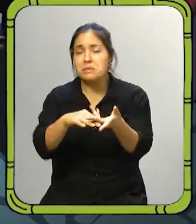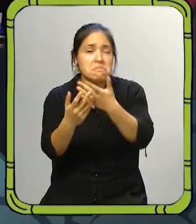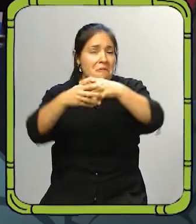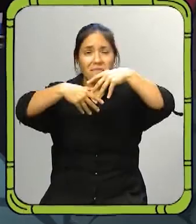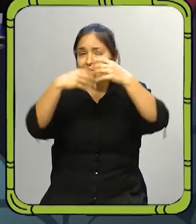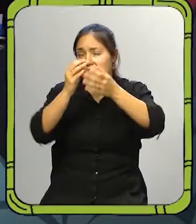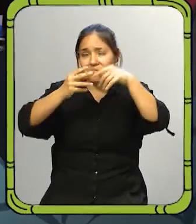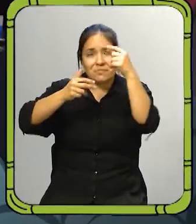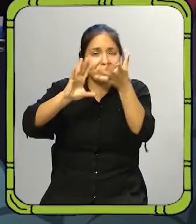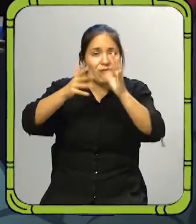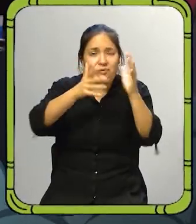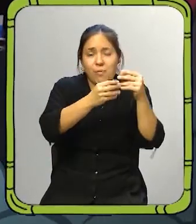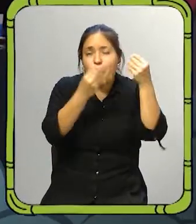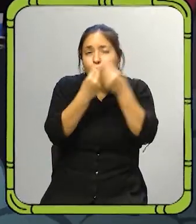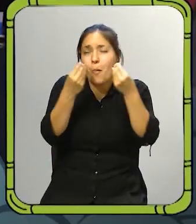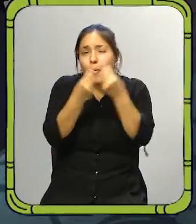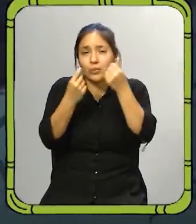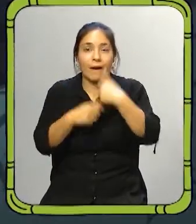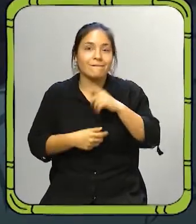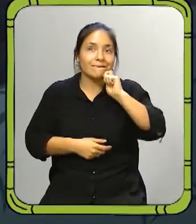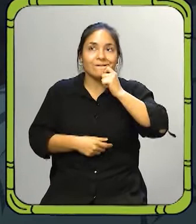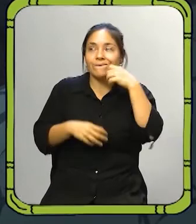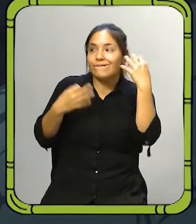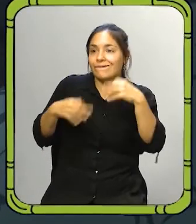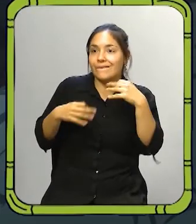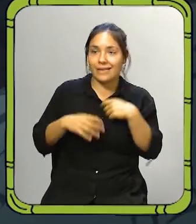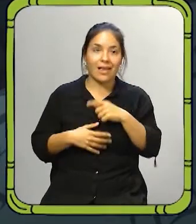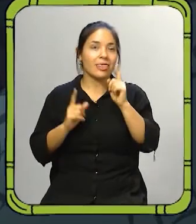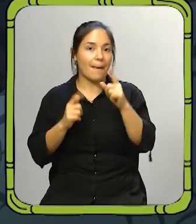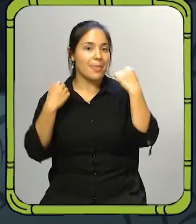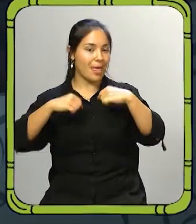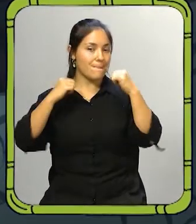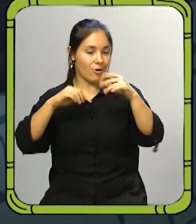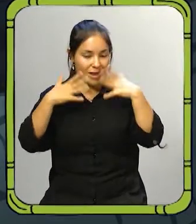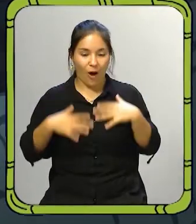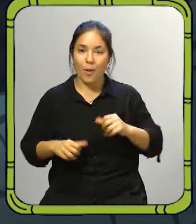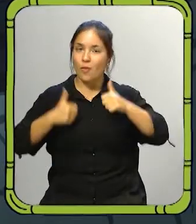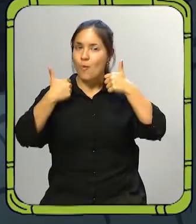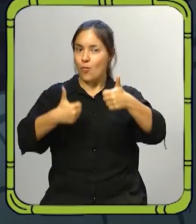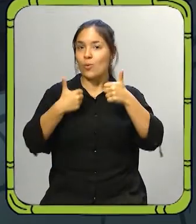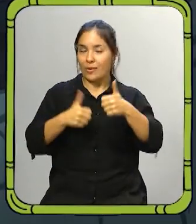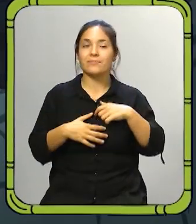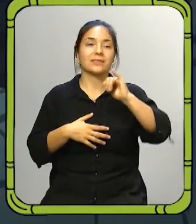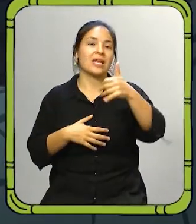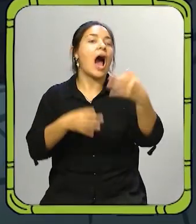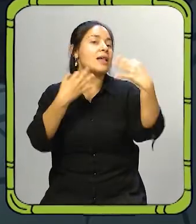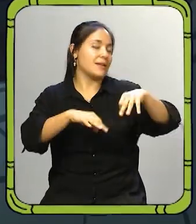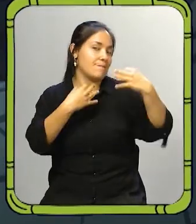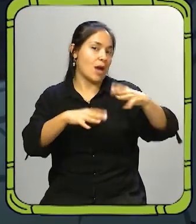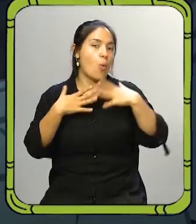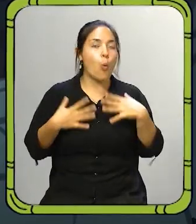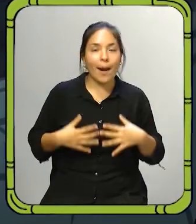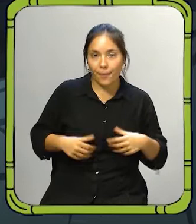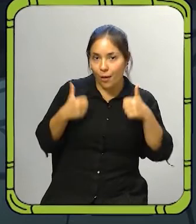formas. Me encantó. Muy bueno, porque aparte hacen re bien hacer deporte. Hacen re bien, pero no solamente hacen bien